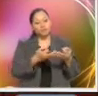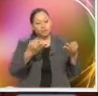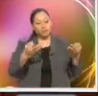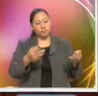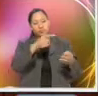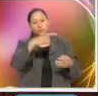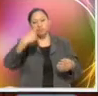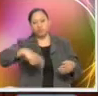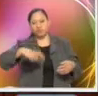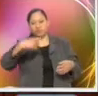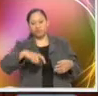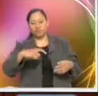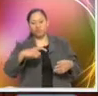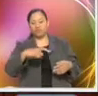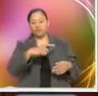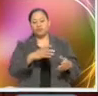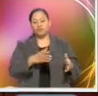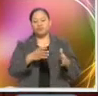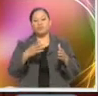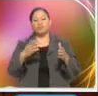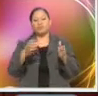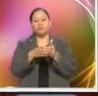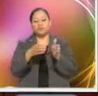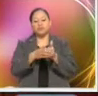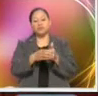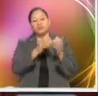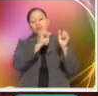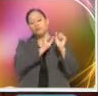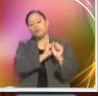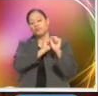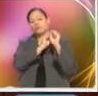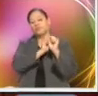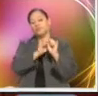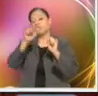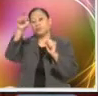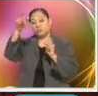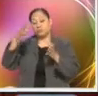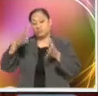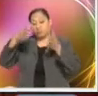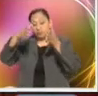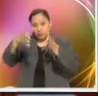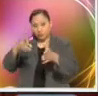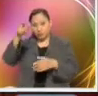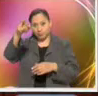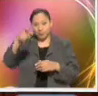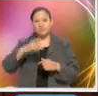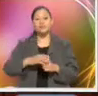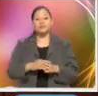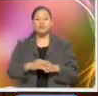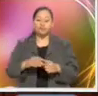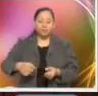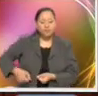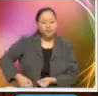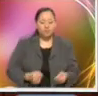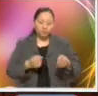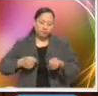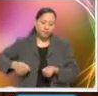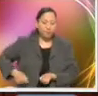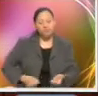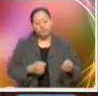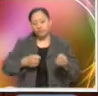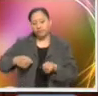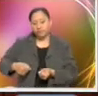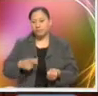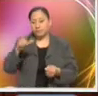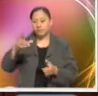rico hacendado, lo colocaron en un ataúd y lo llevaron al cementerio, lugar en el que cavaron una fosa donde dispusieron que